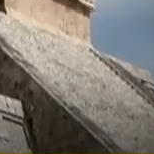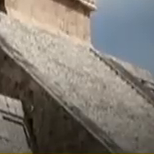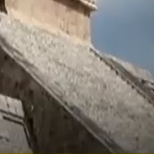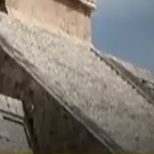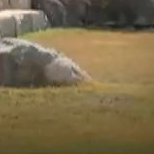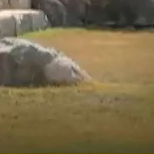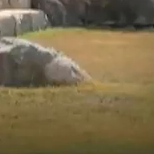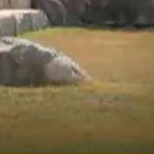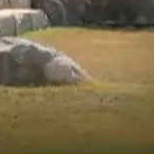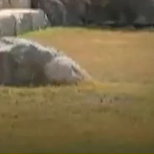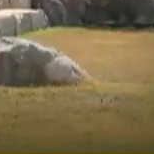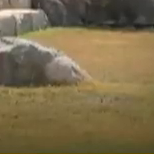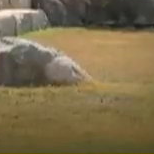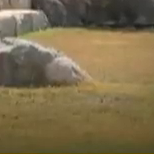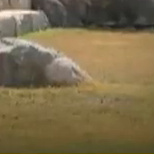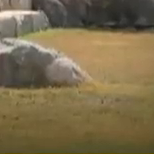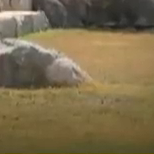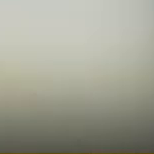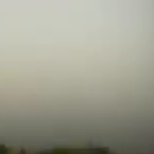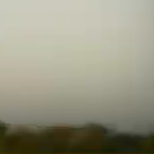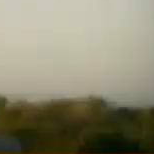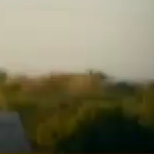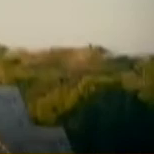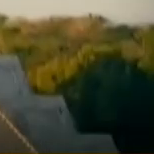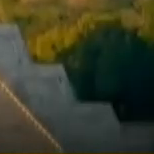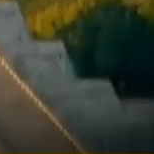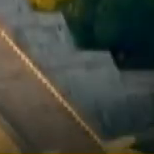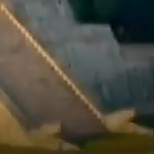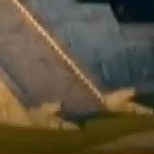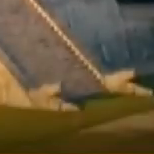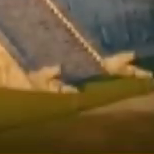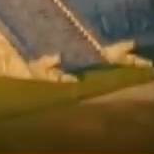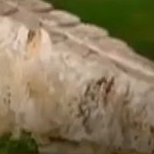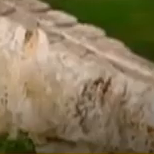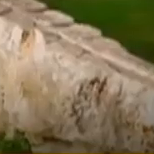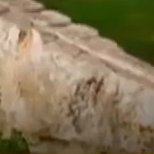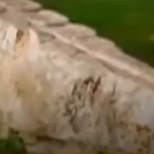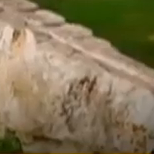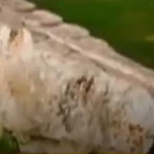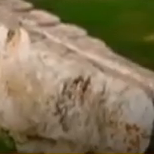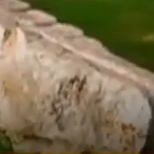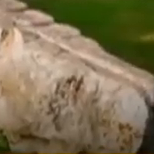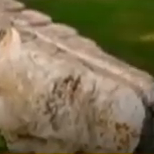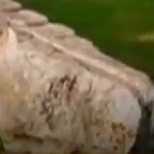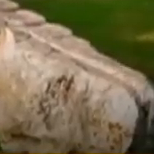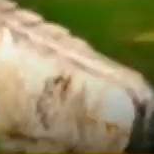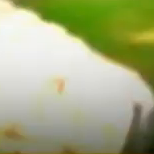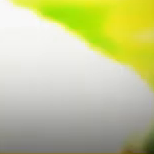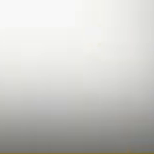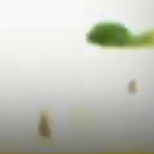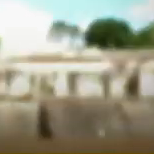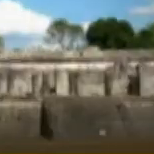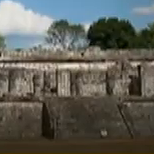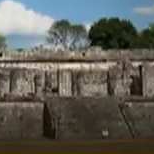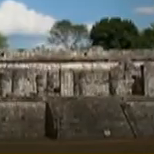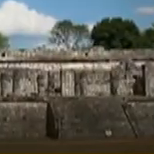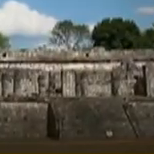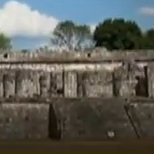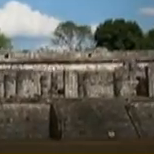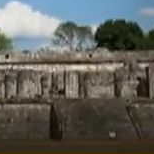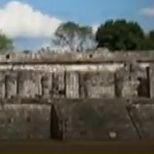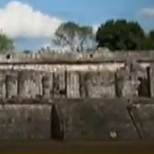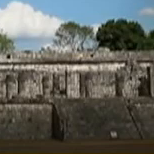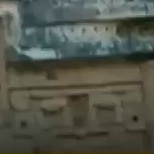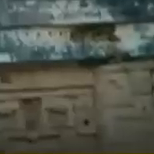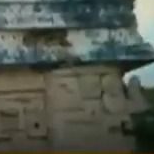parte superior y 2 cabezas de serpiente en la base de la escalinata norte que simbolizan al dios Kukulcán. Sin